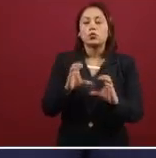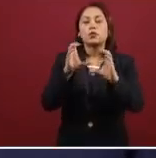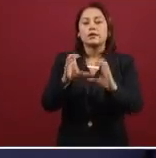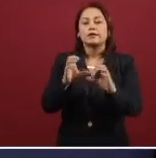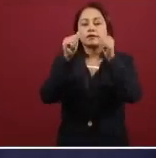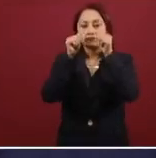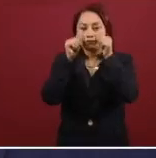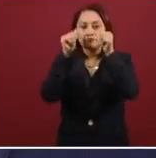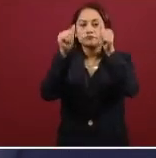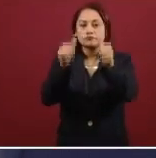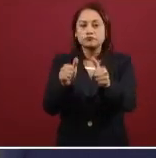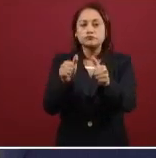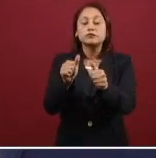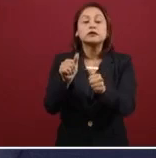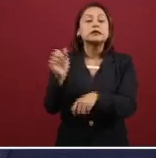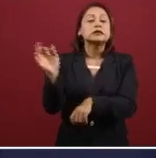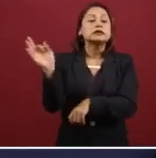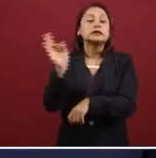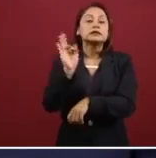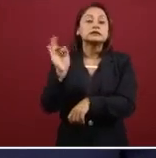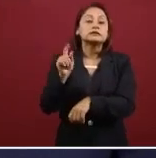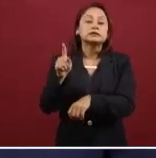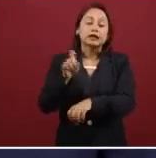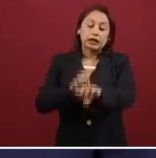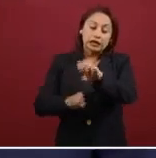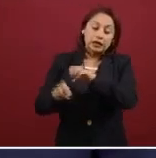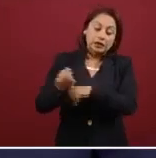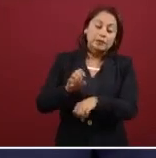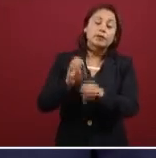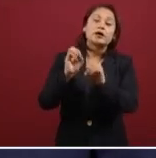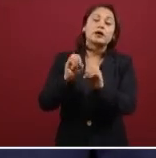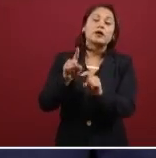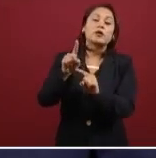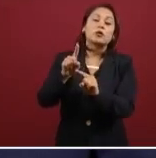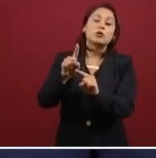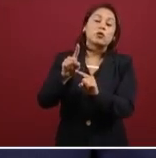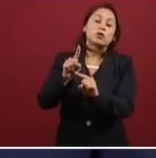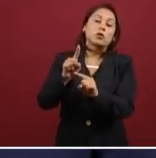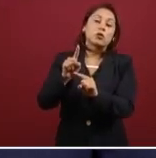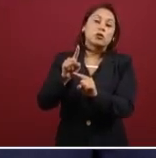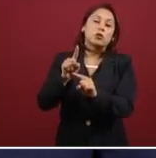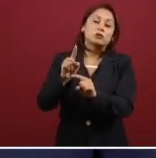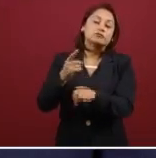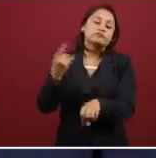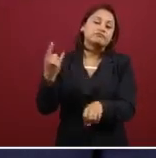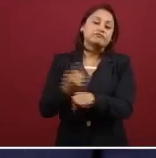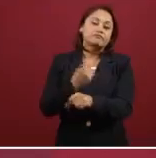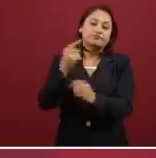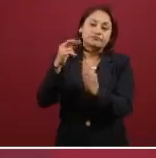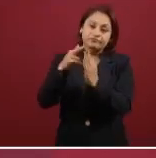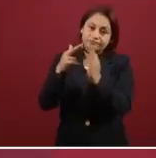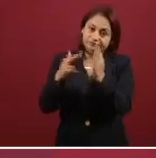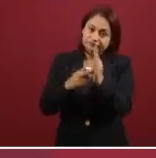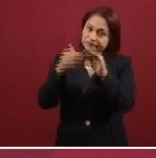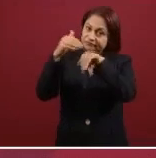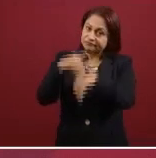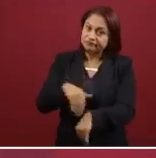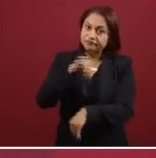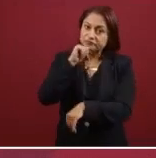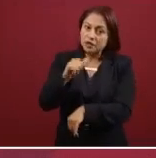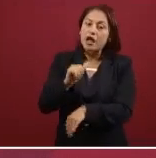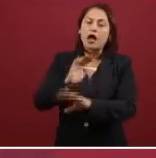no cumpla con las normas, se investiga y se